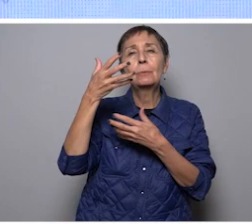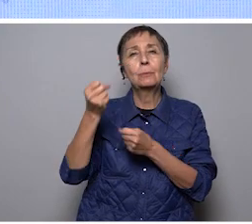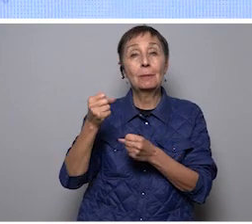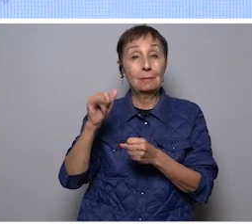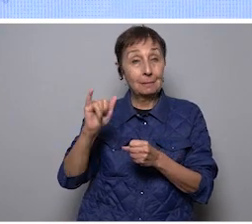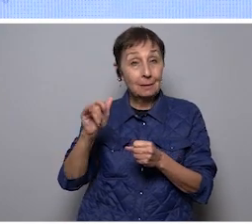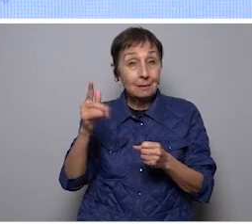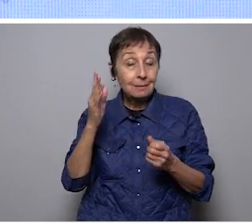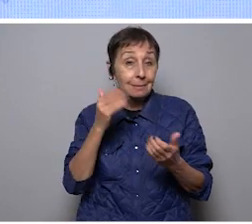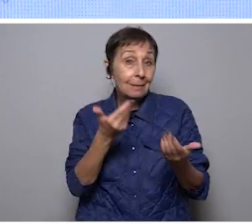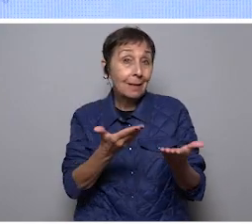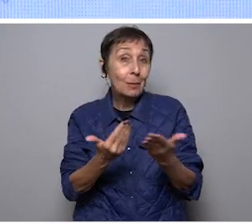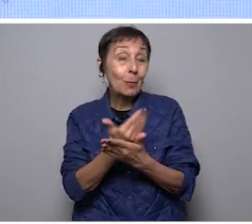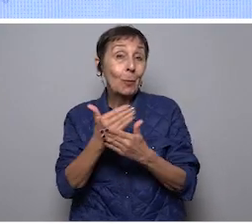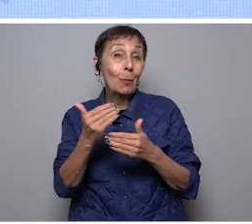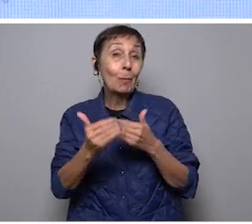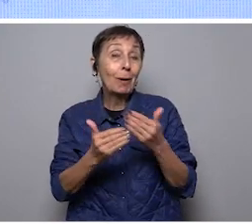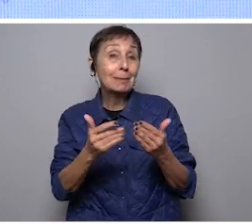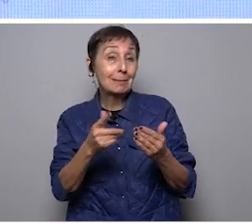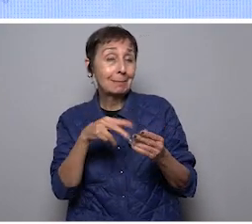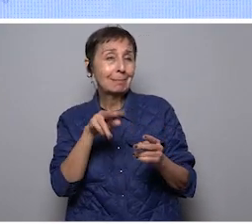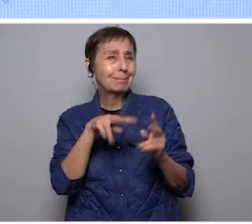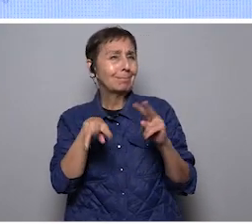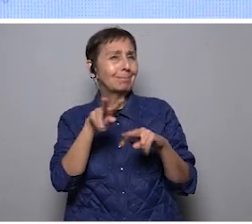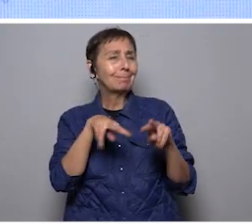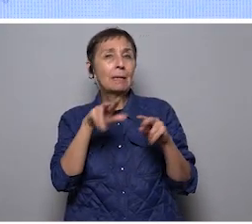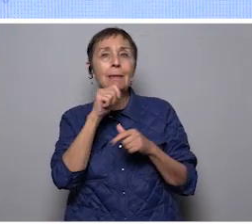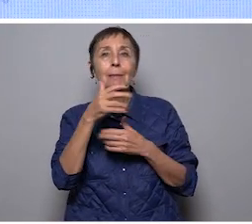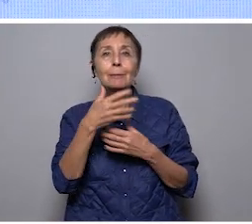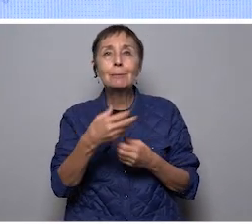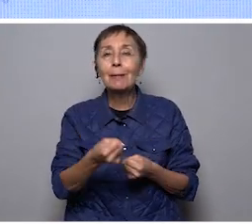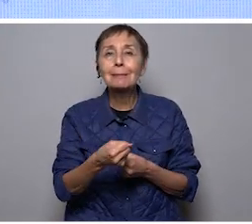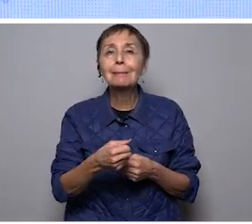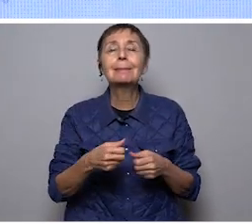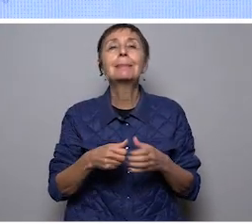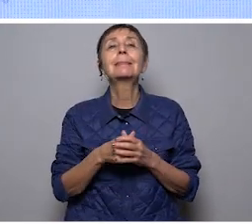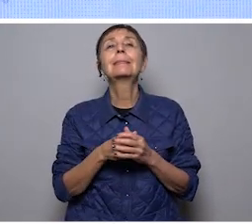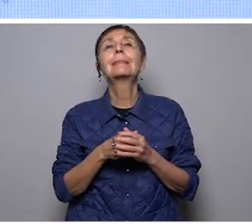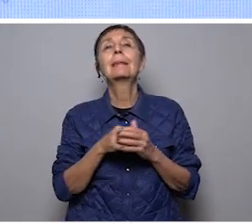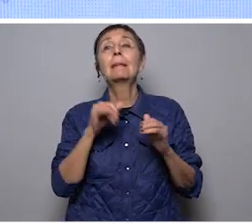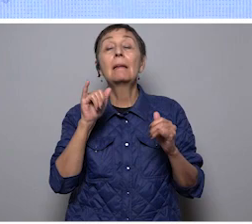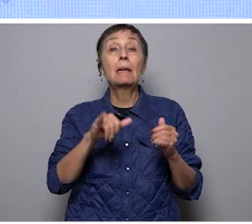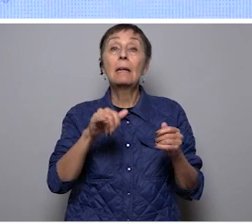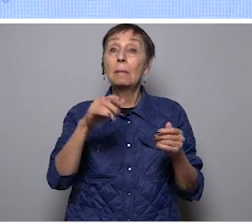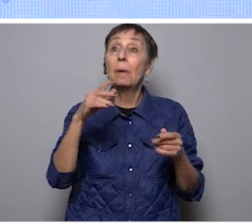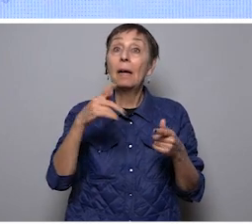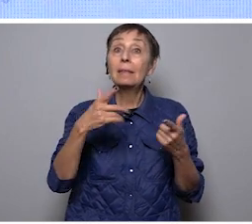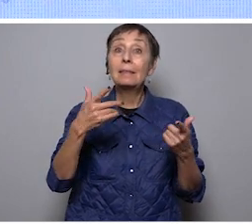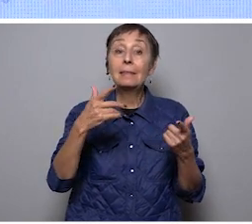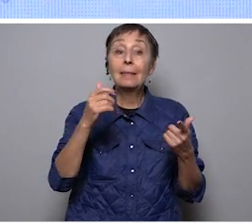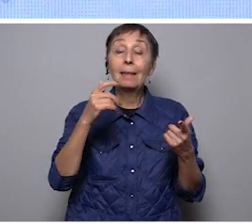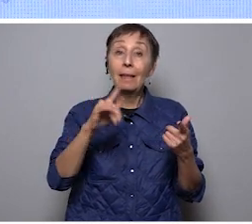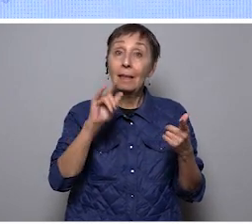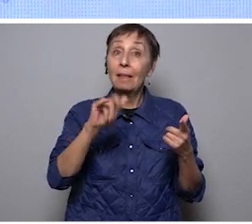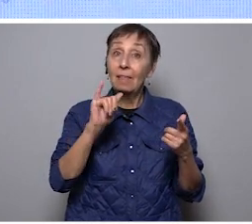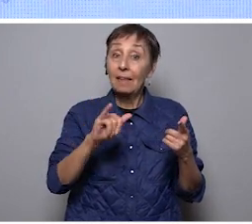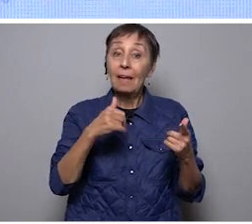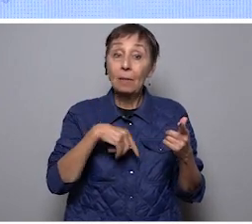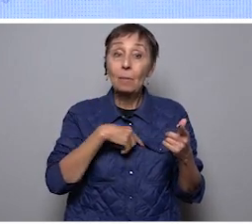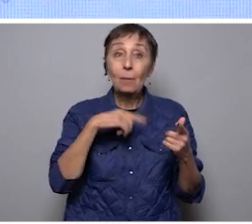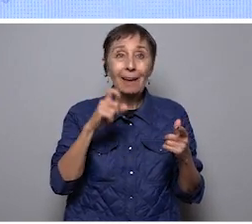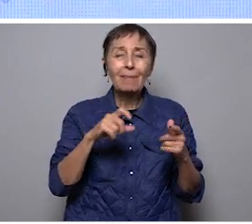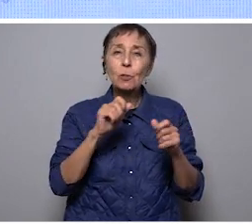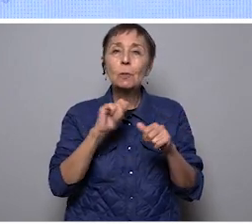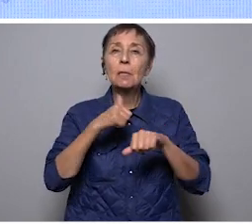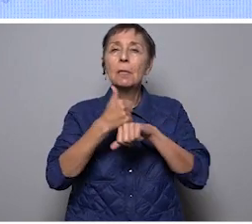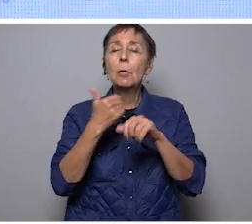e requieren de asumir retos y desafíos de cambio de paradigmas requiere de poder hacer la transición